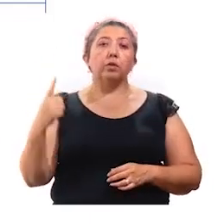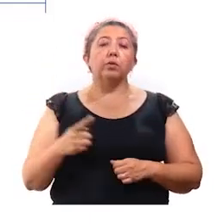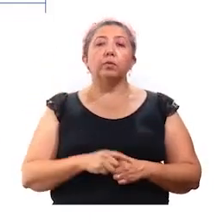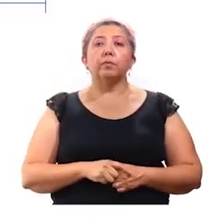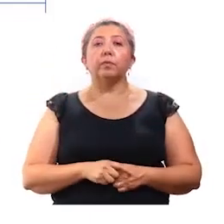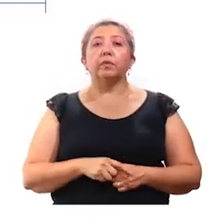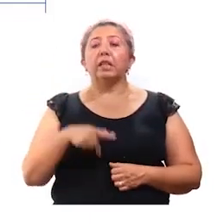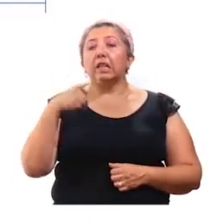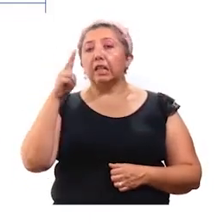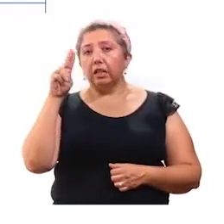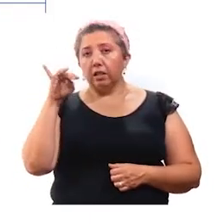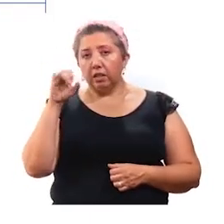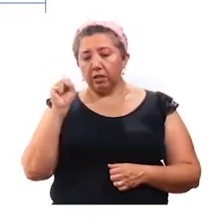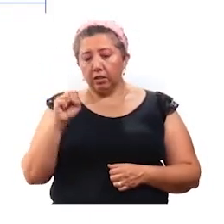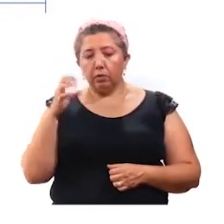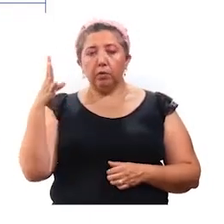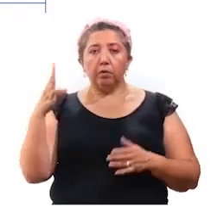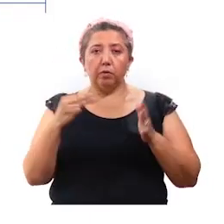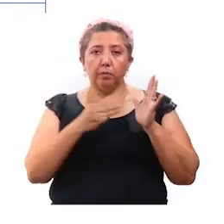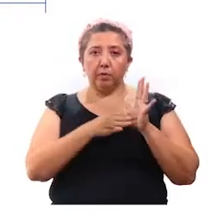5.141, Canacín,